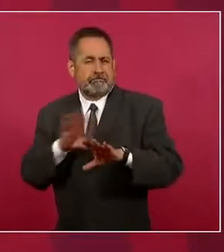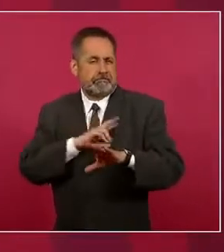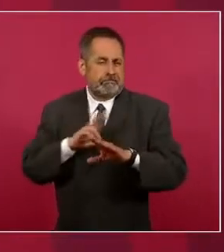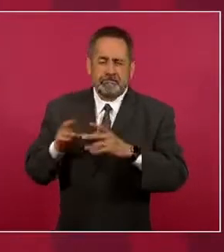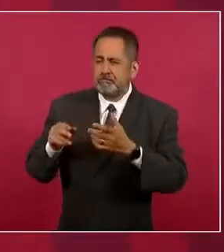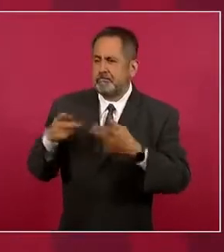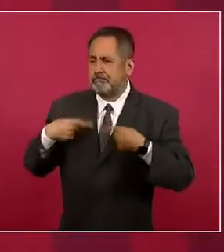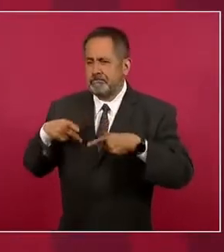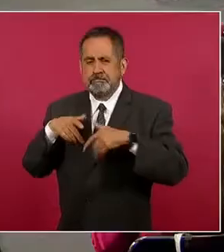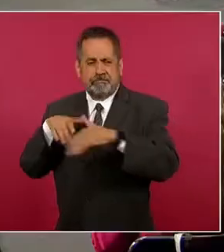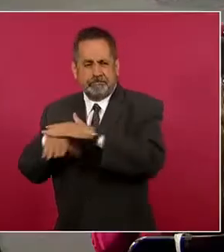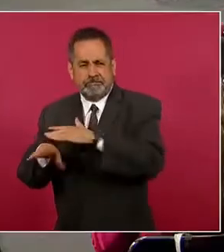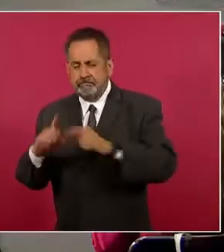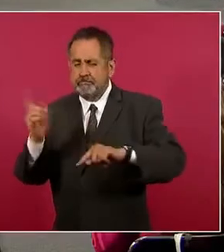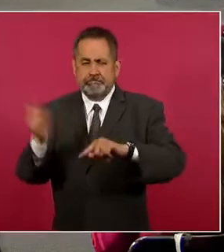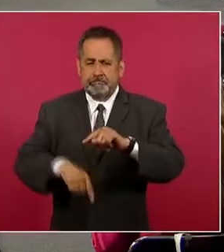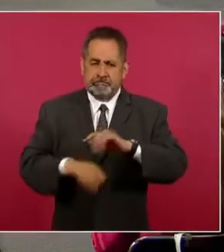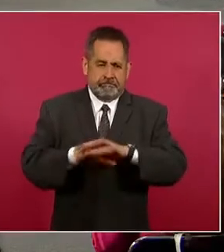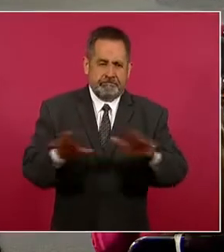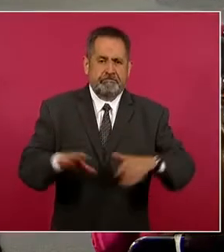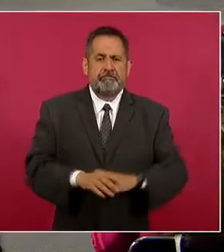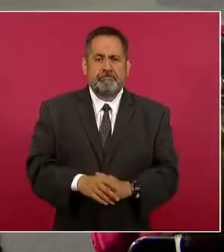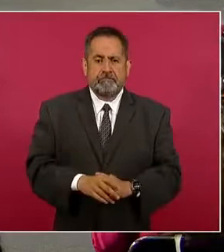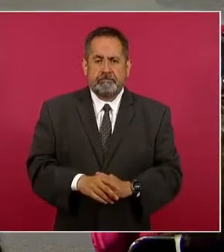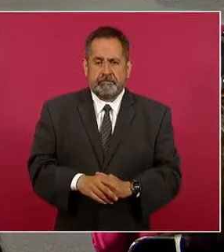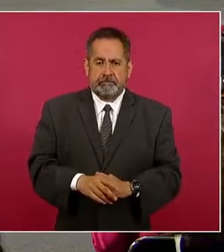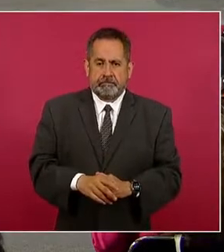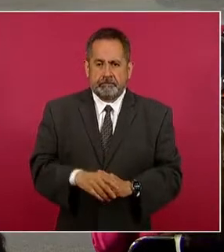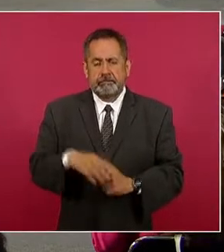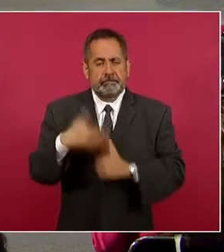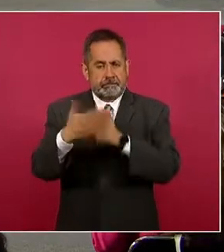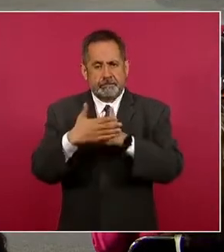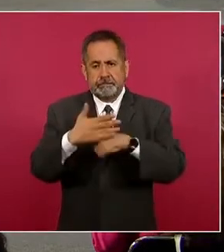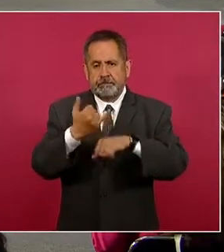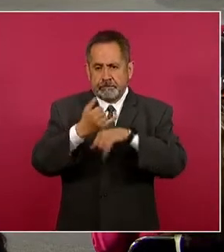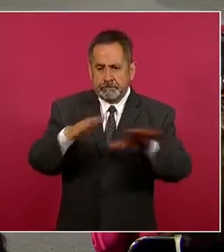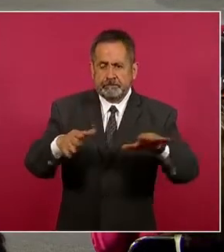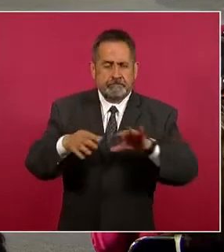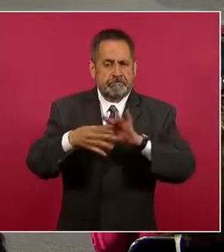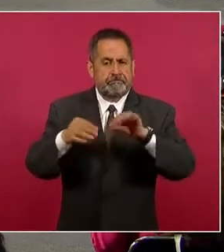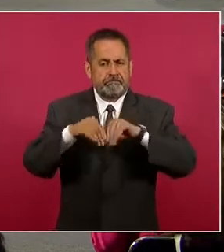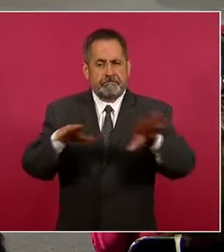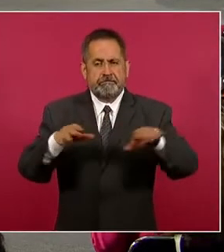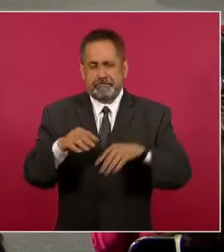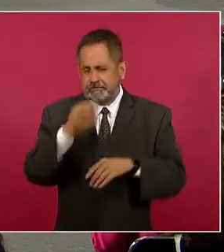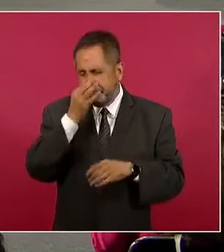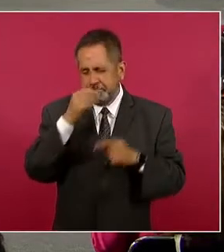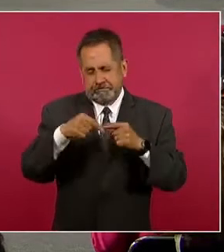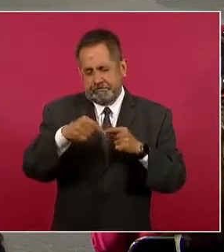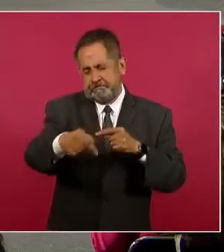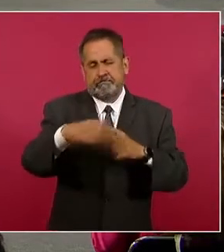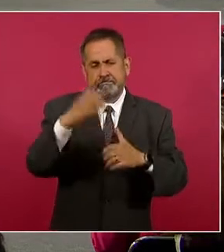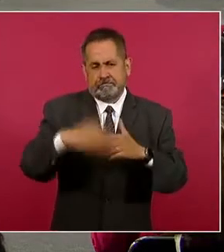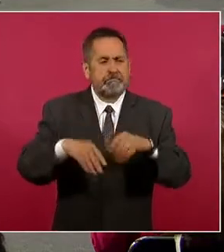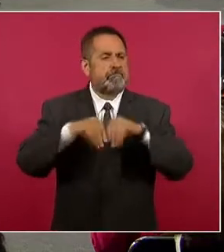espacios públicos netamente. Pero se anunciará cuando ya se emita, seguramente en muy pocos días.